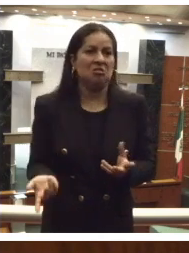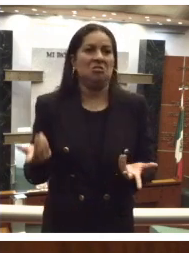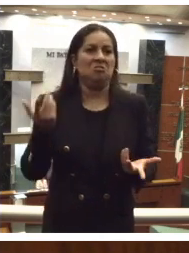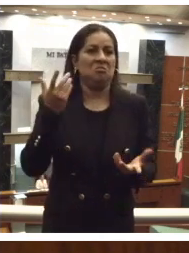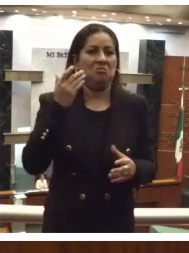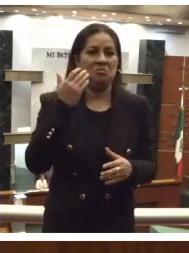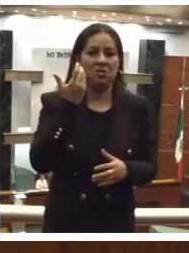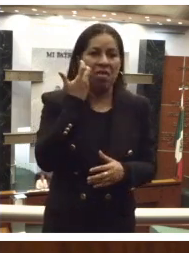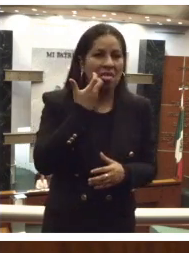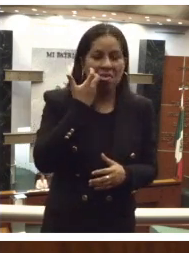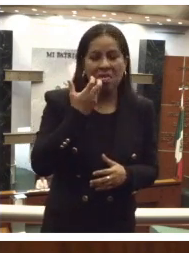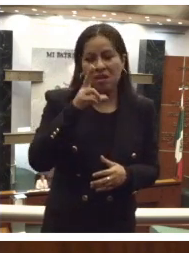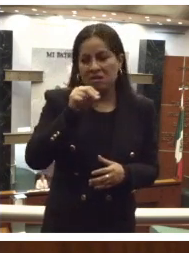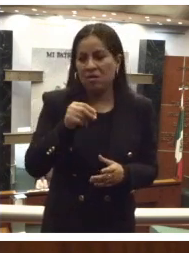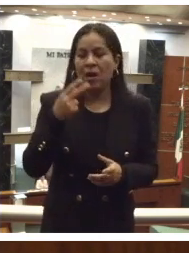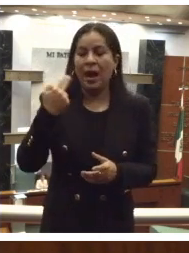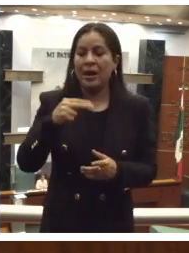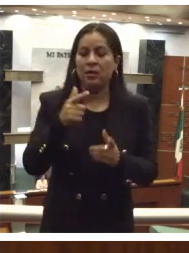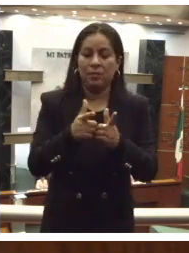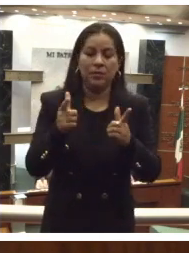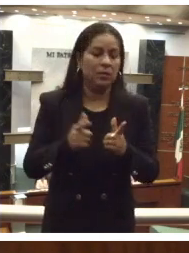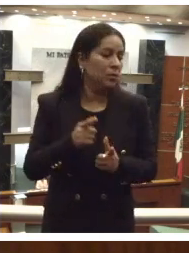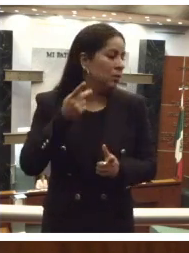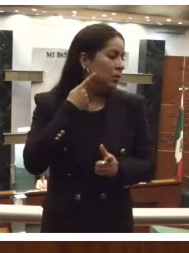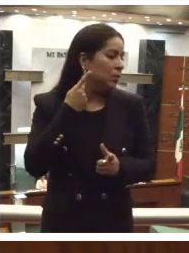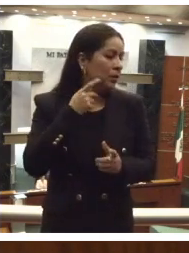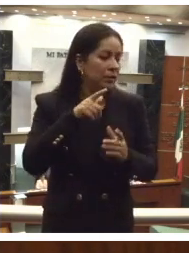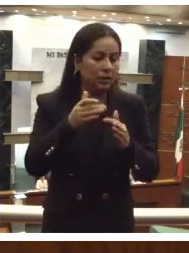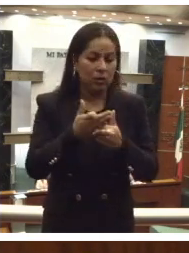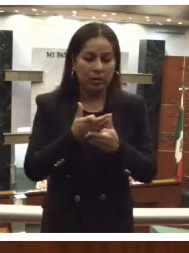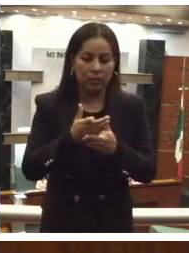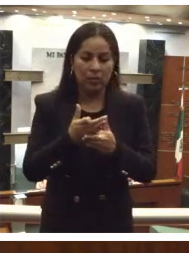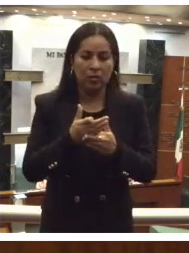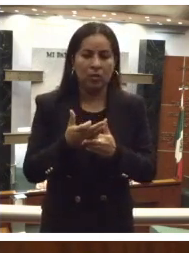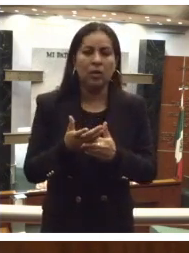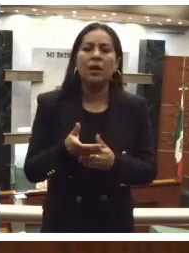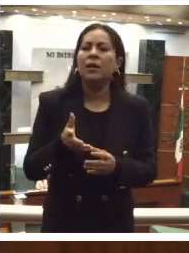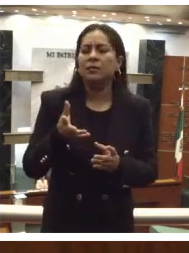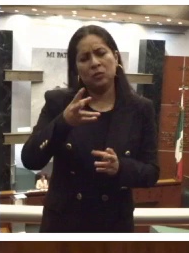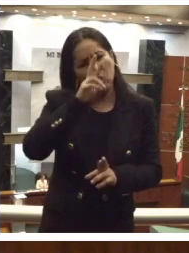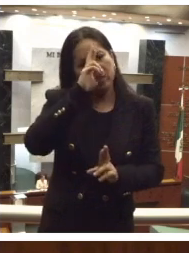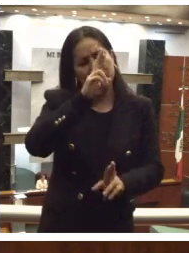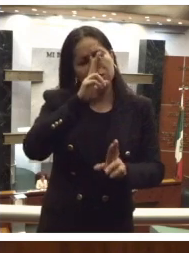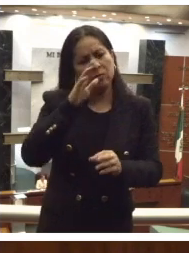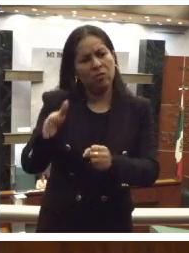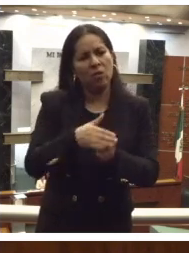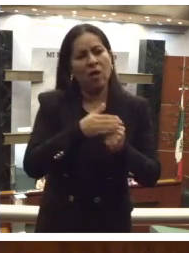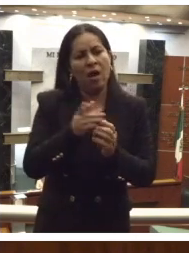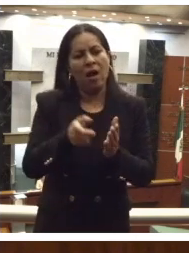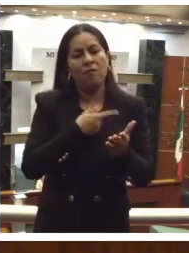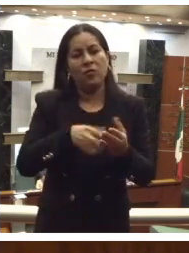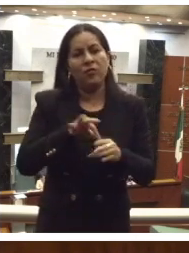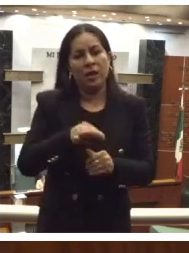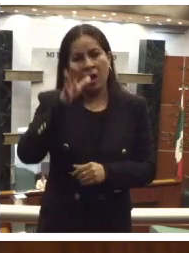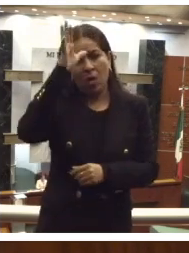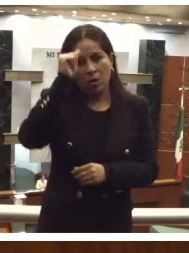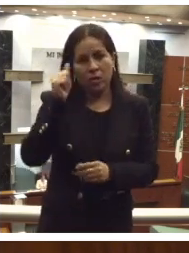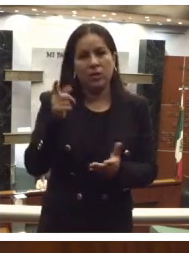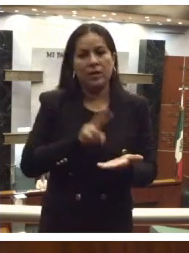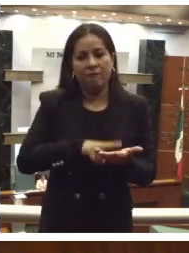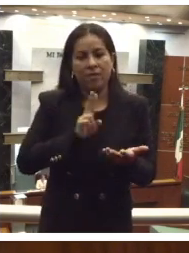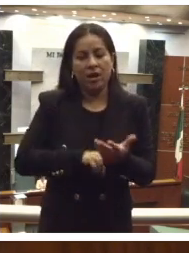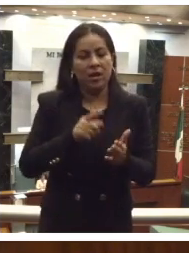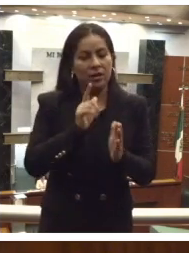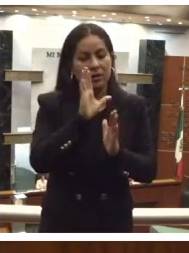regateos partidistas. A nombre del Grupo Parlamentario de Morena, les convoco respetuosamente a votar a favor de avalar